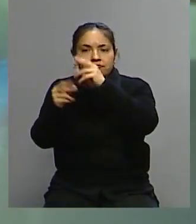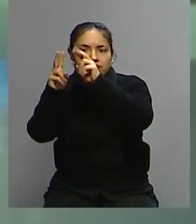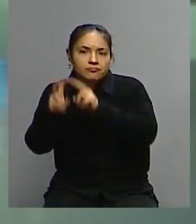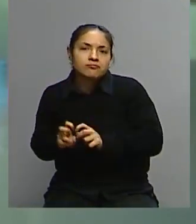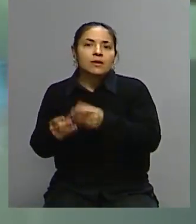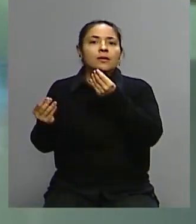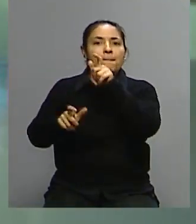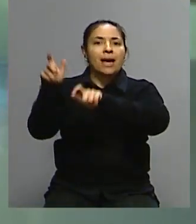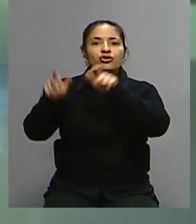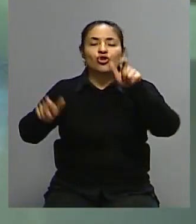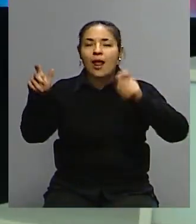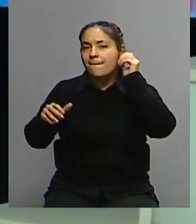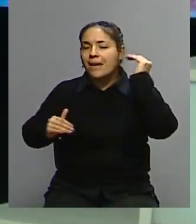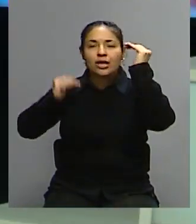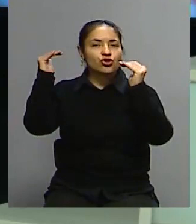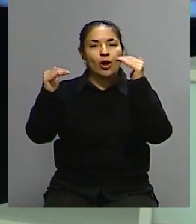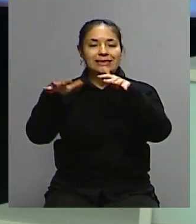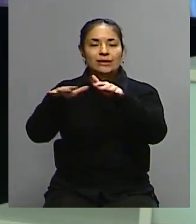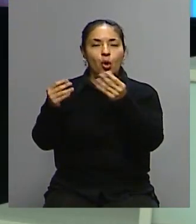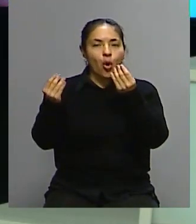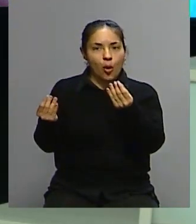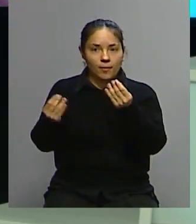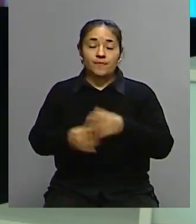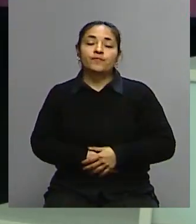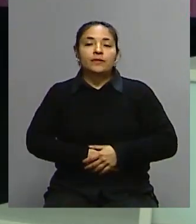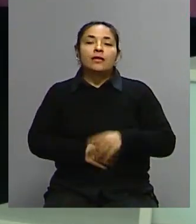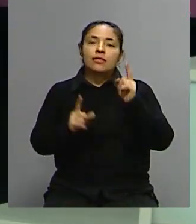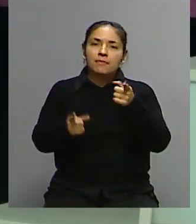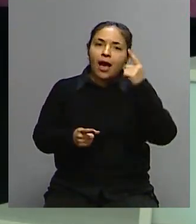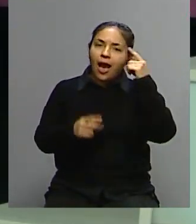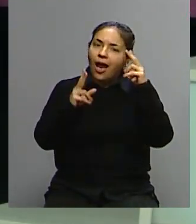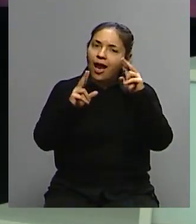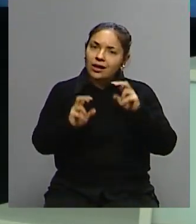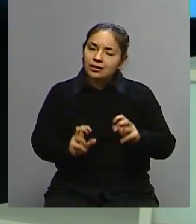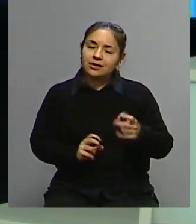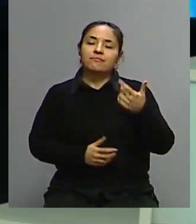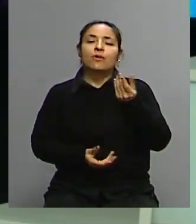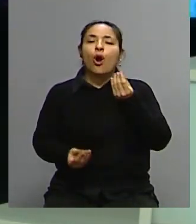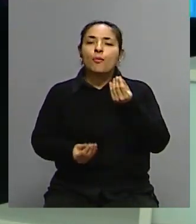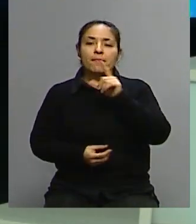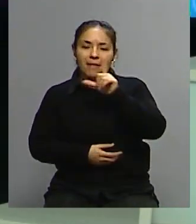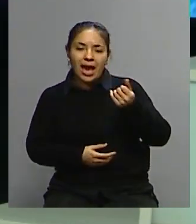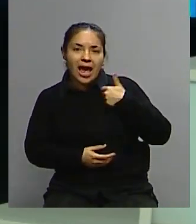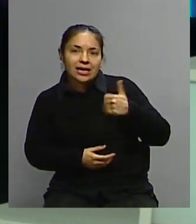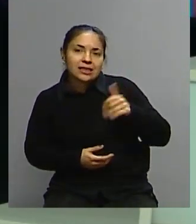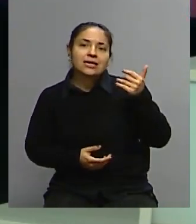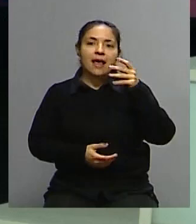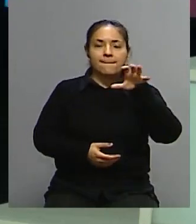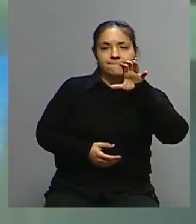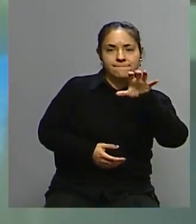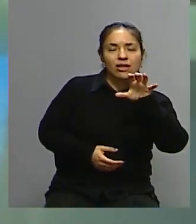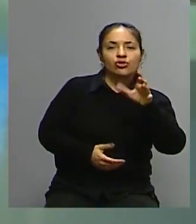cómo nos posicionábamos de cómo está Argentina y Mendoza, pero hemos visto que a través de